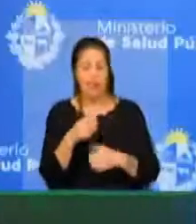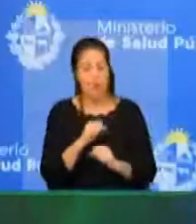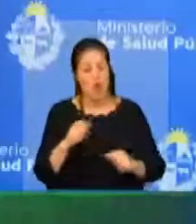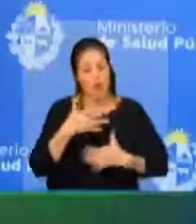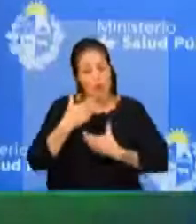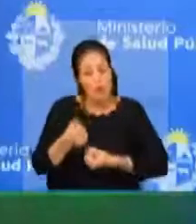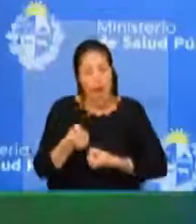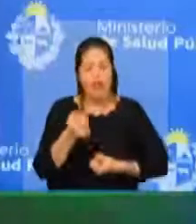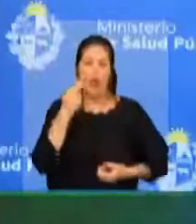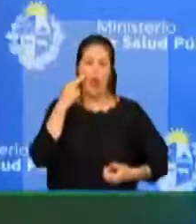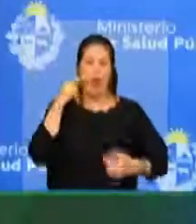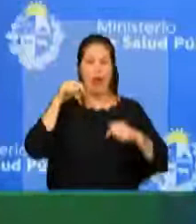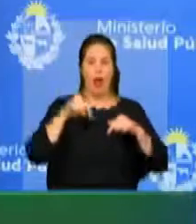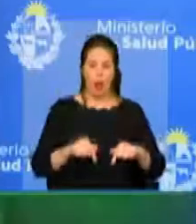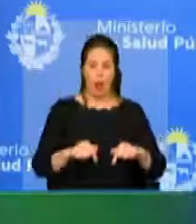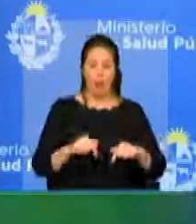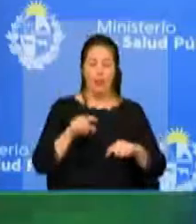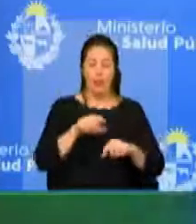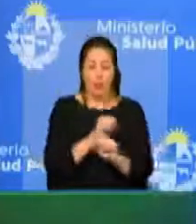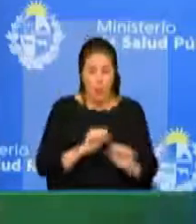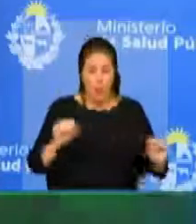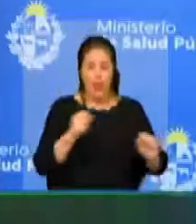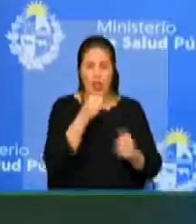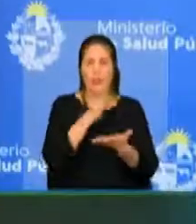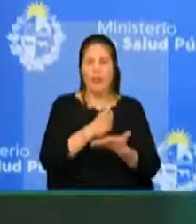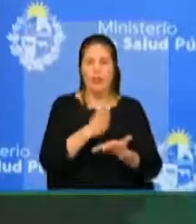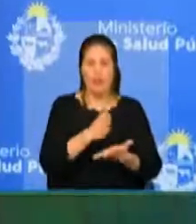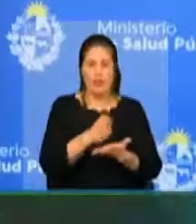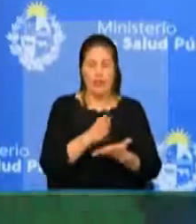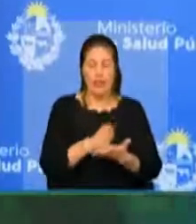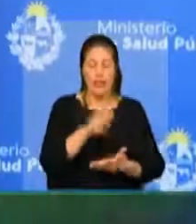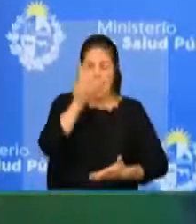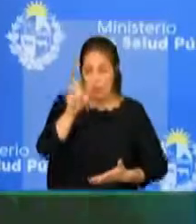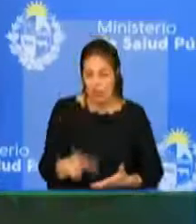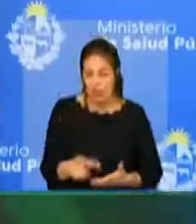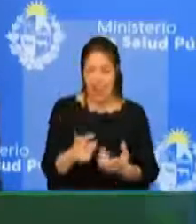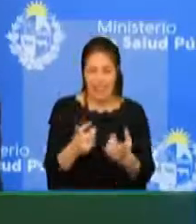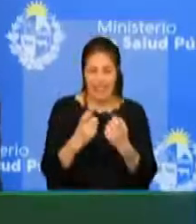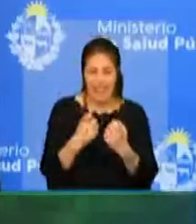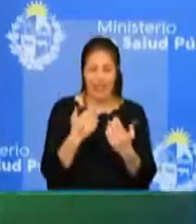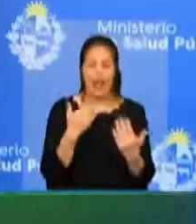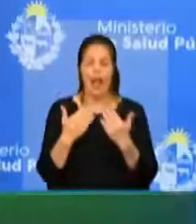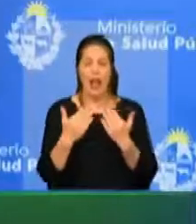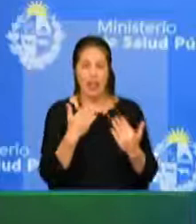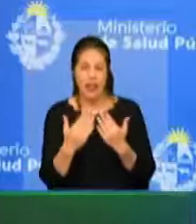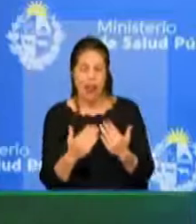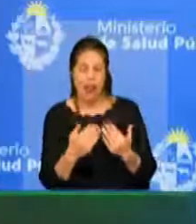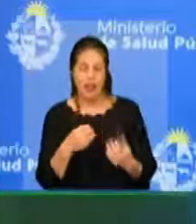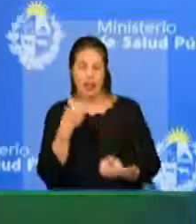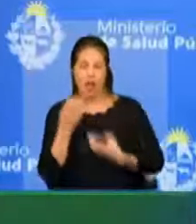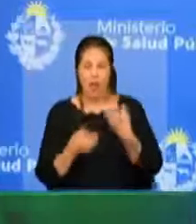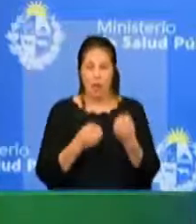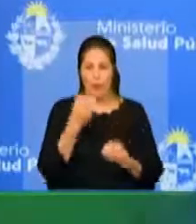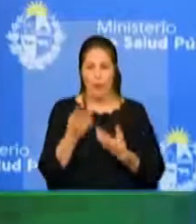hoy. Creo que eso puede alterar, puede beneficiar y que la persona que necesite conversar, que necesite trasladar o que